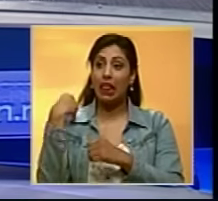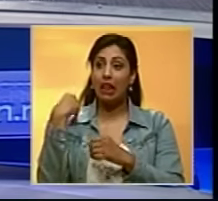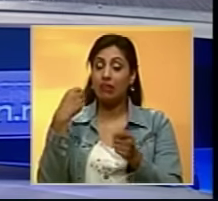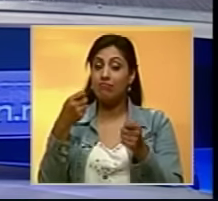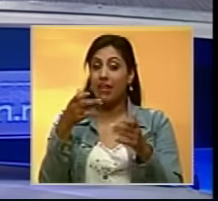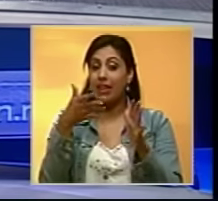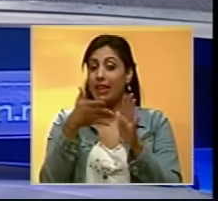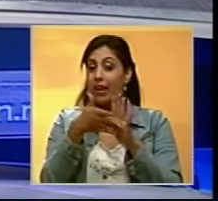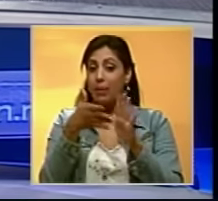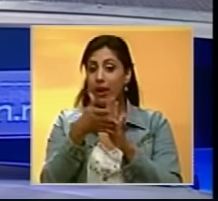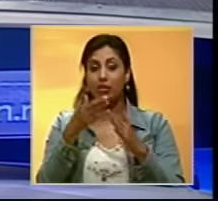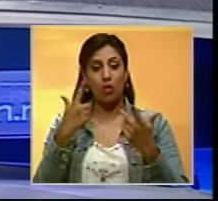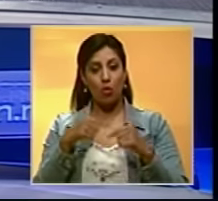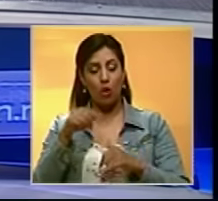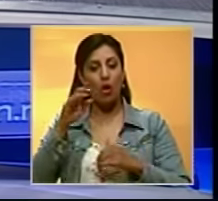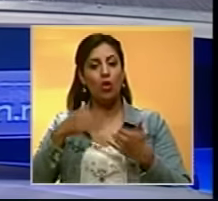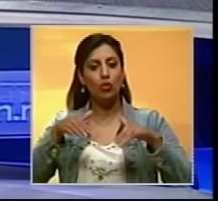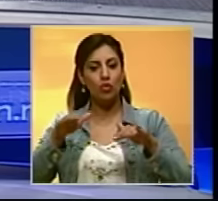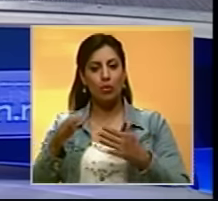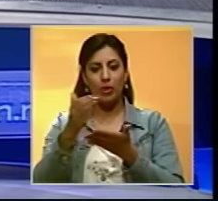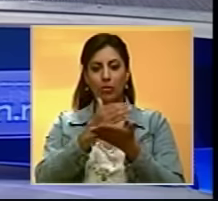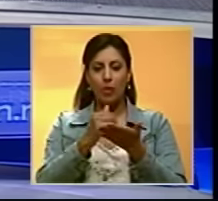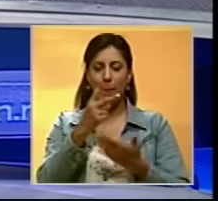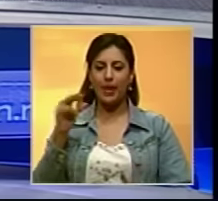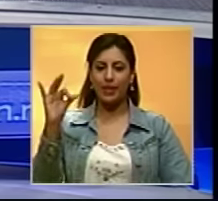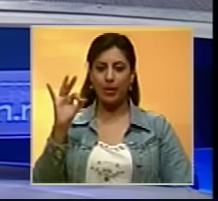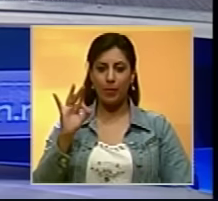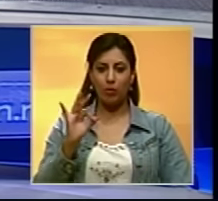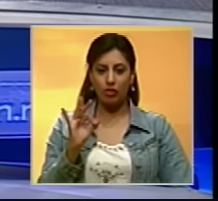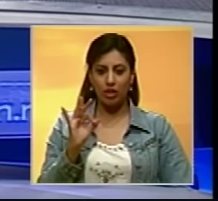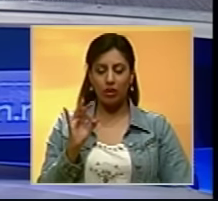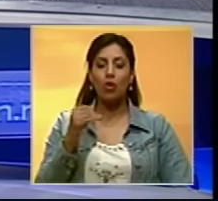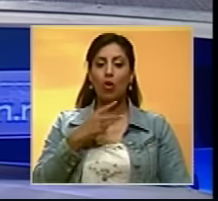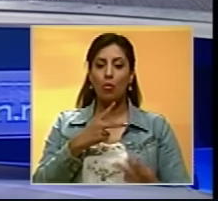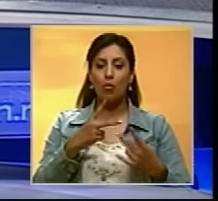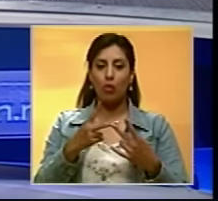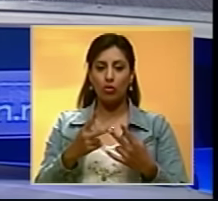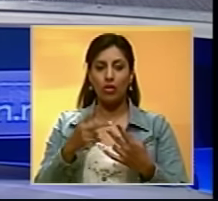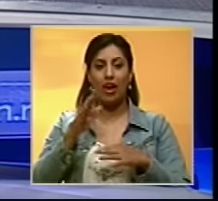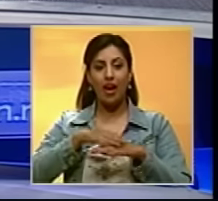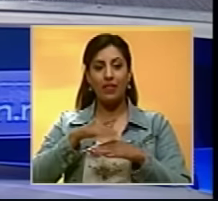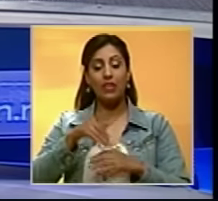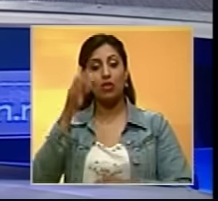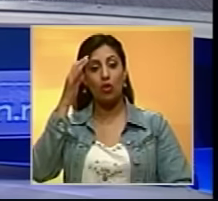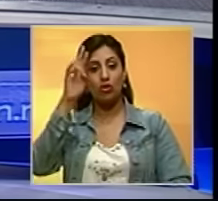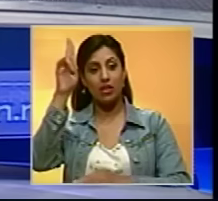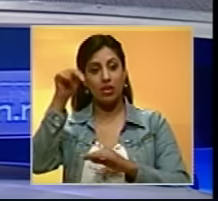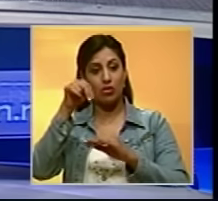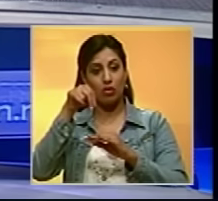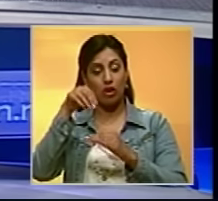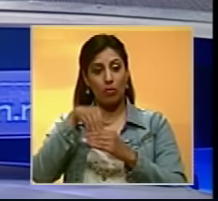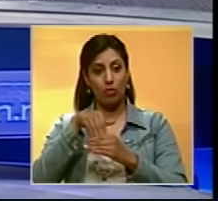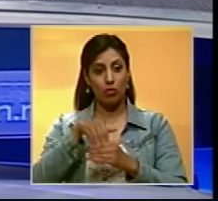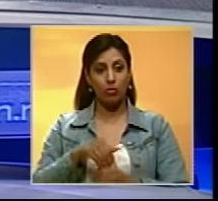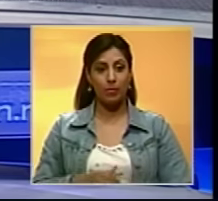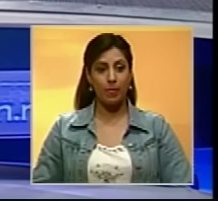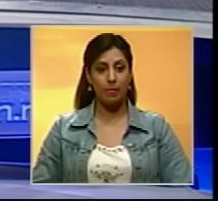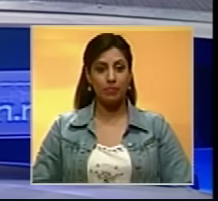medidas que tomarán ante la suspensión de la recolección del 20% de voluntades anunciada por el consejo nacional